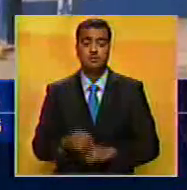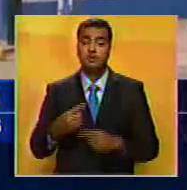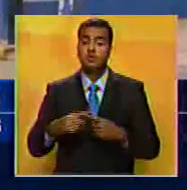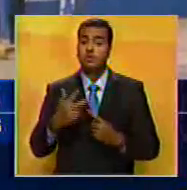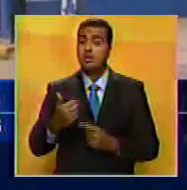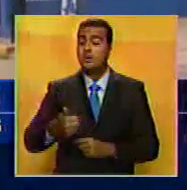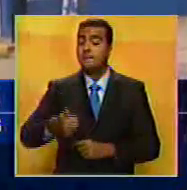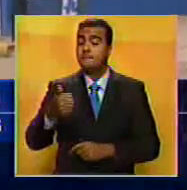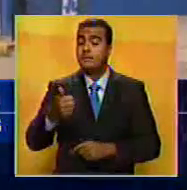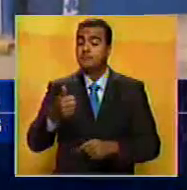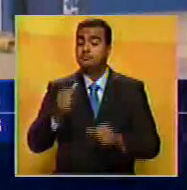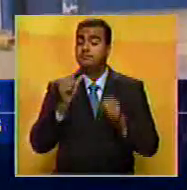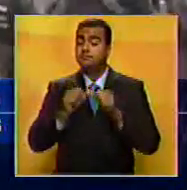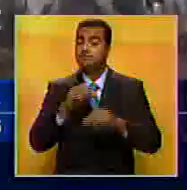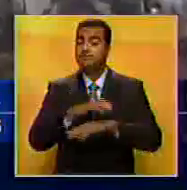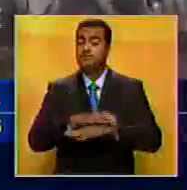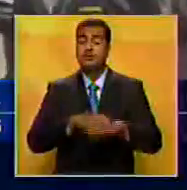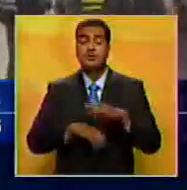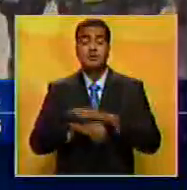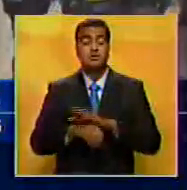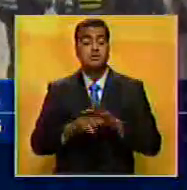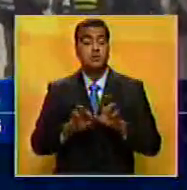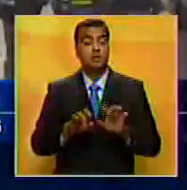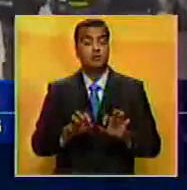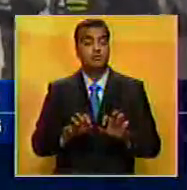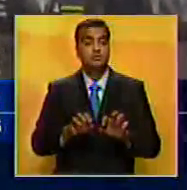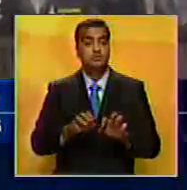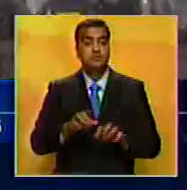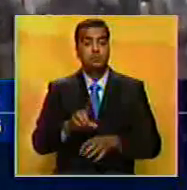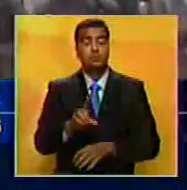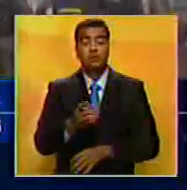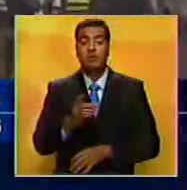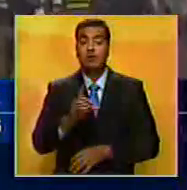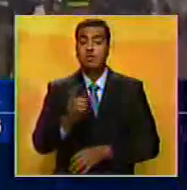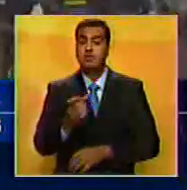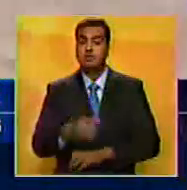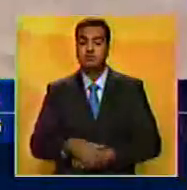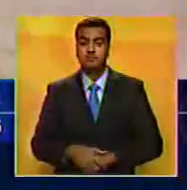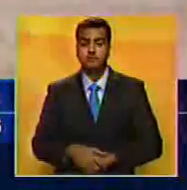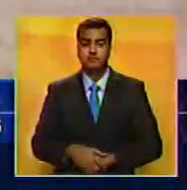3 permanecen detenidos, entre ellos el secretario regional Gustavo Gandica.